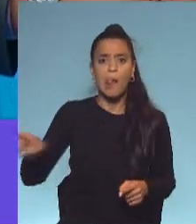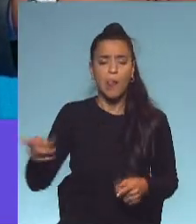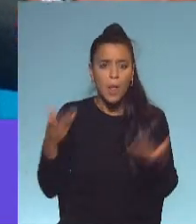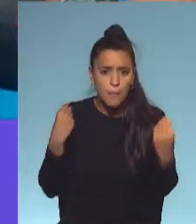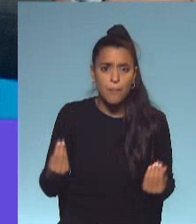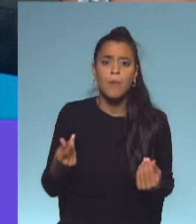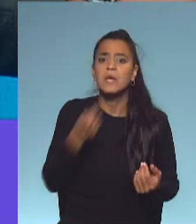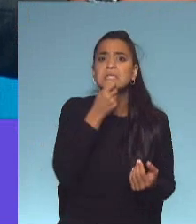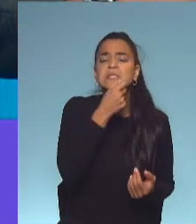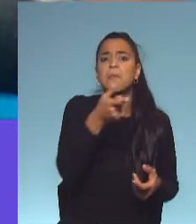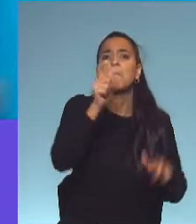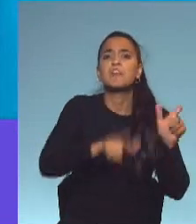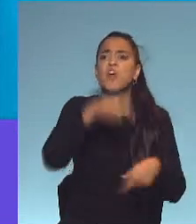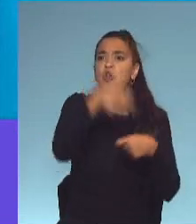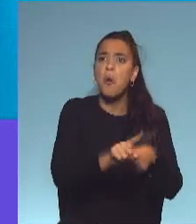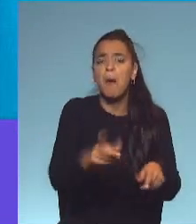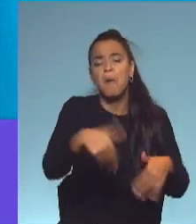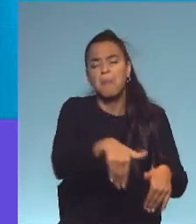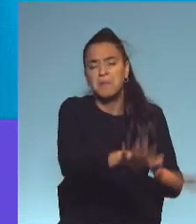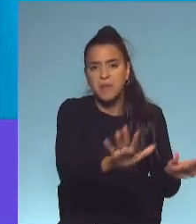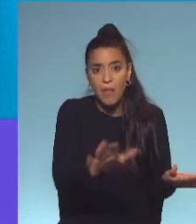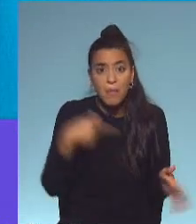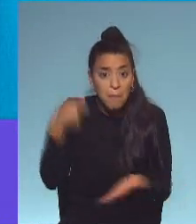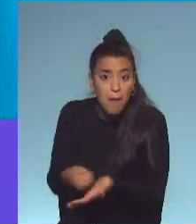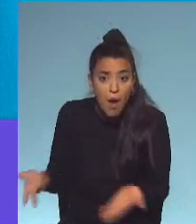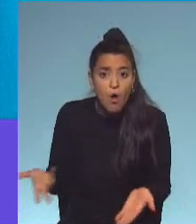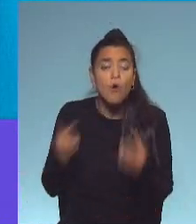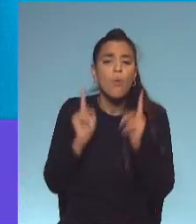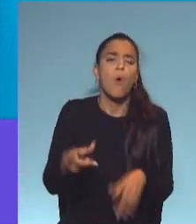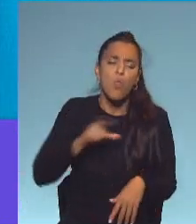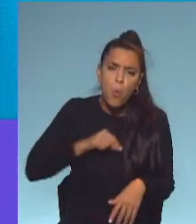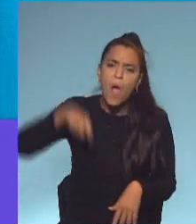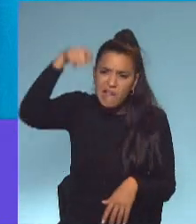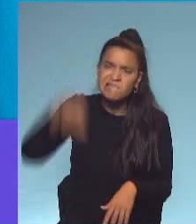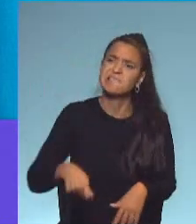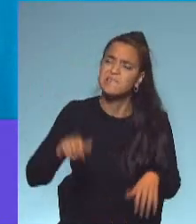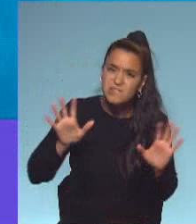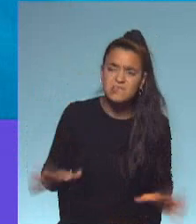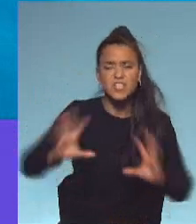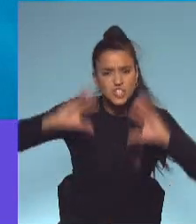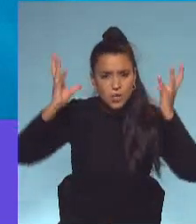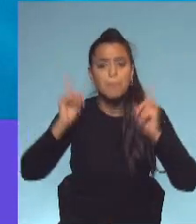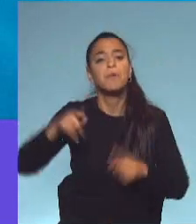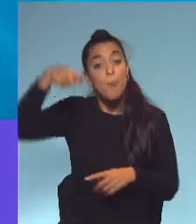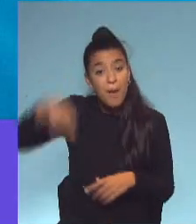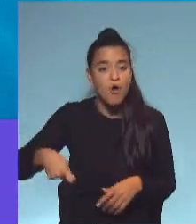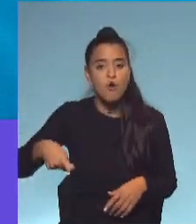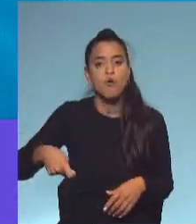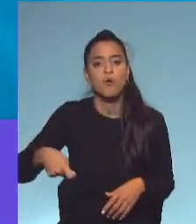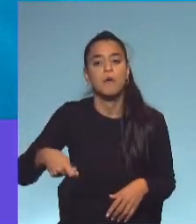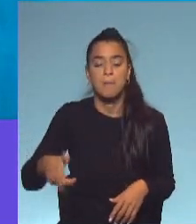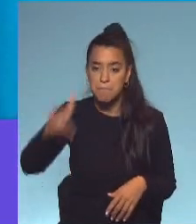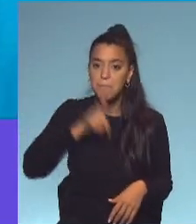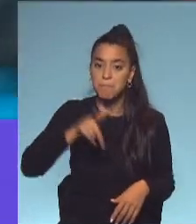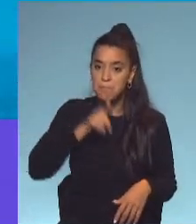hace nada, no pasa nada. Entonces el que pagó, aunque le haya dolido, no le haya gustado, se haya enojado, pero pagó.